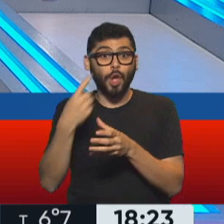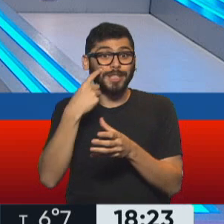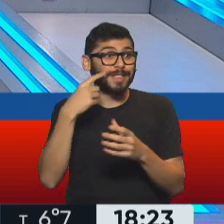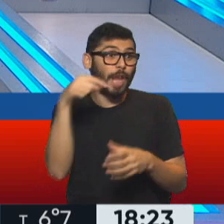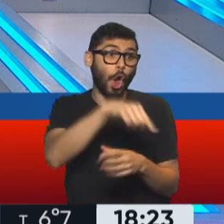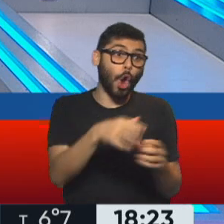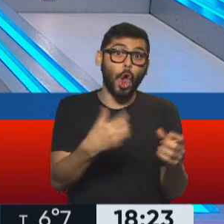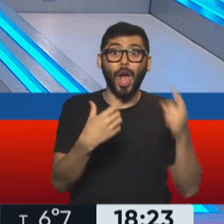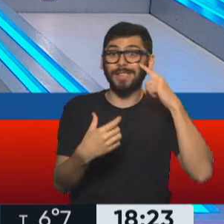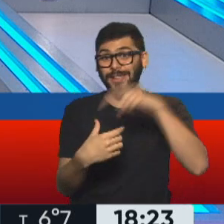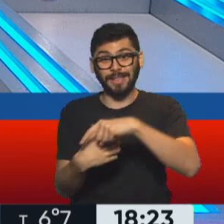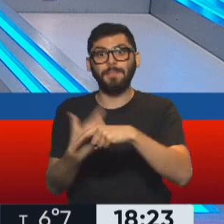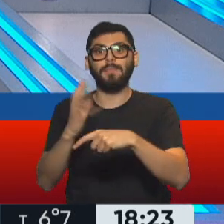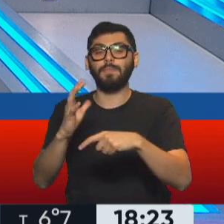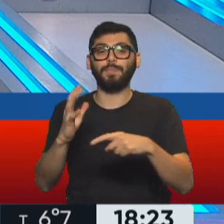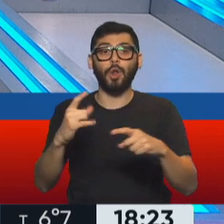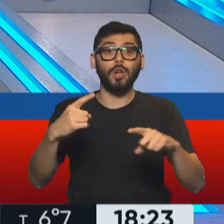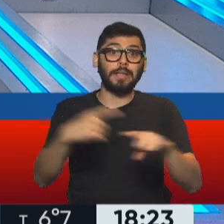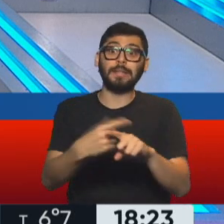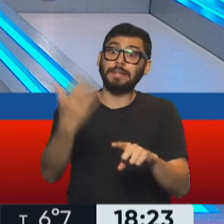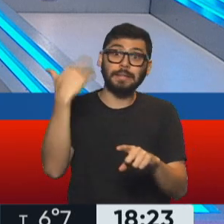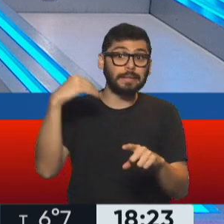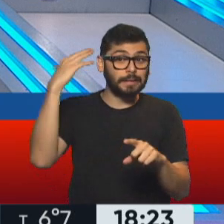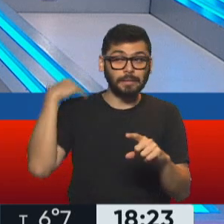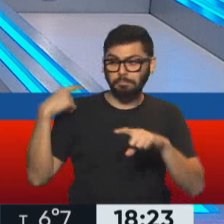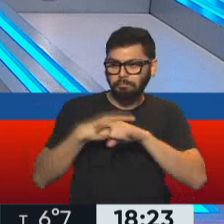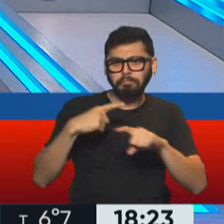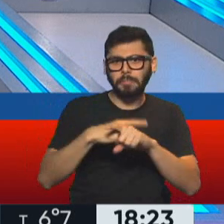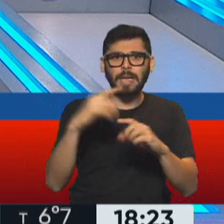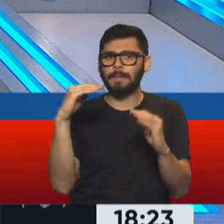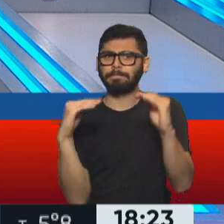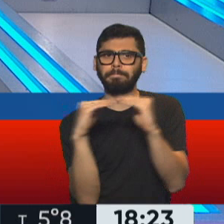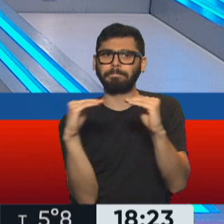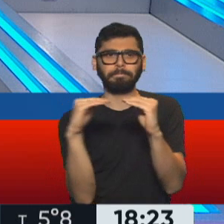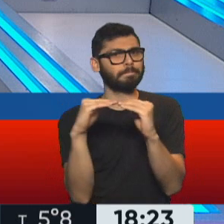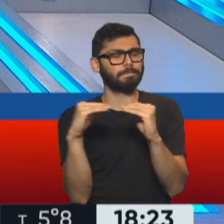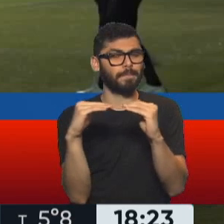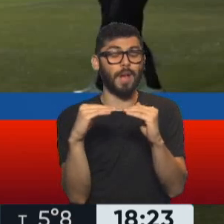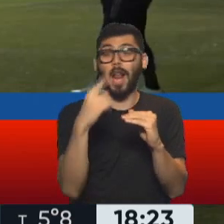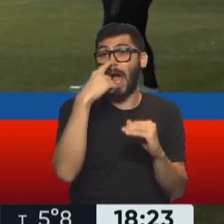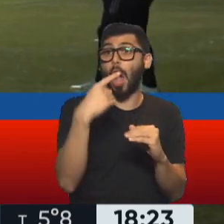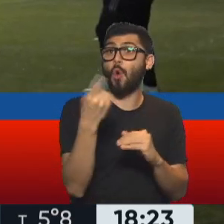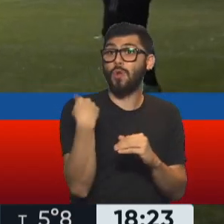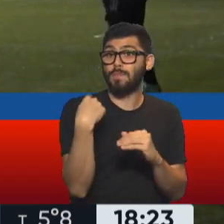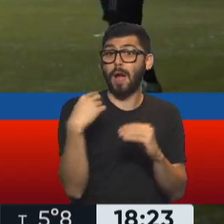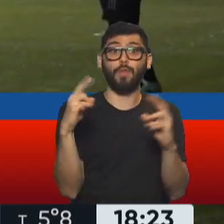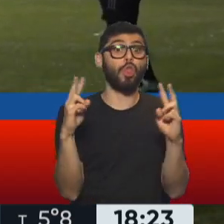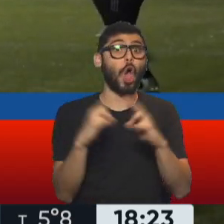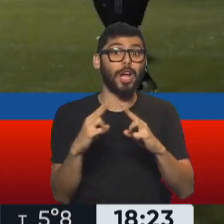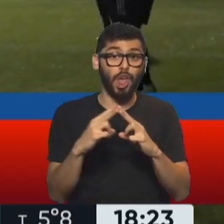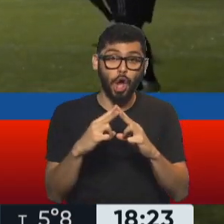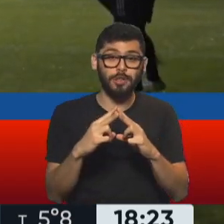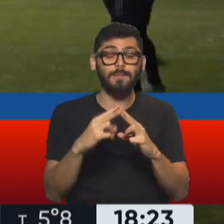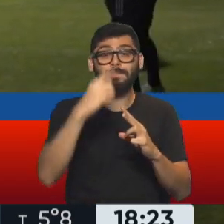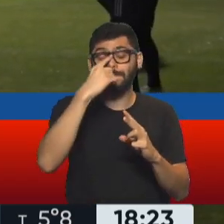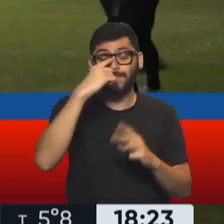pero se enfrentan desde hace tiempo y no se sacan verdaderamente diferencia. La última vez fue un empate en dos tantos. Y